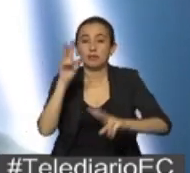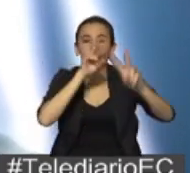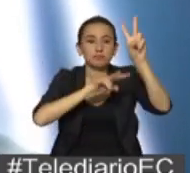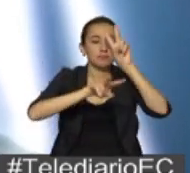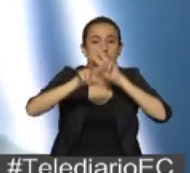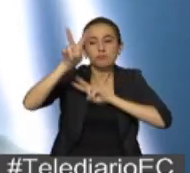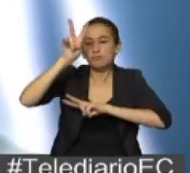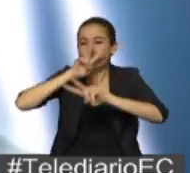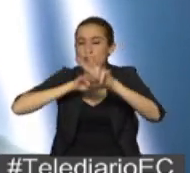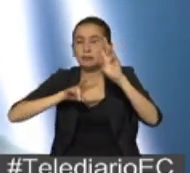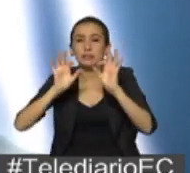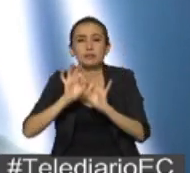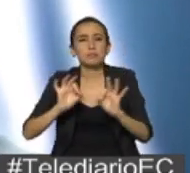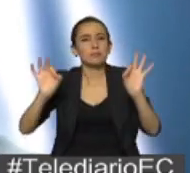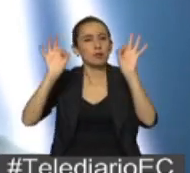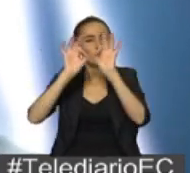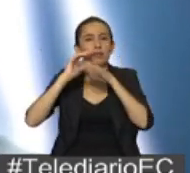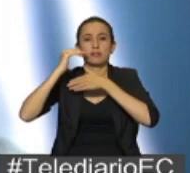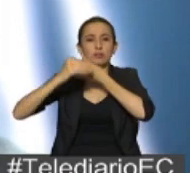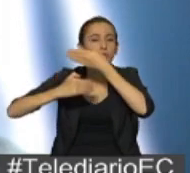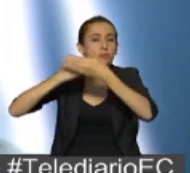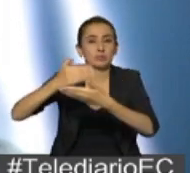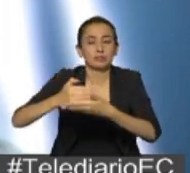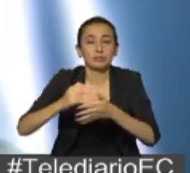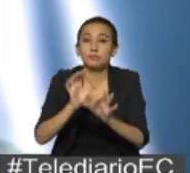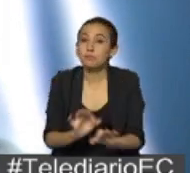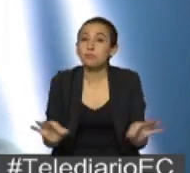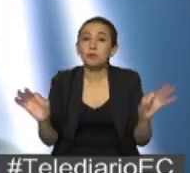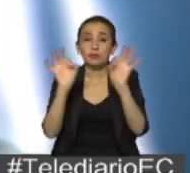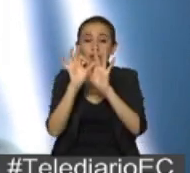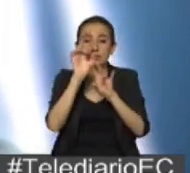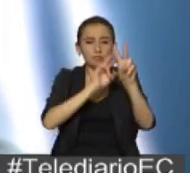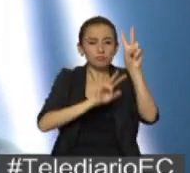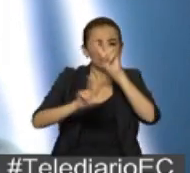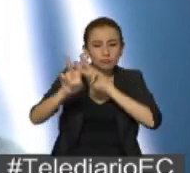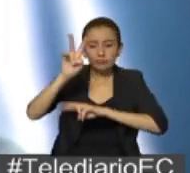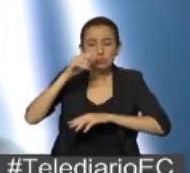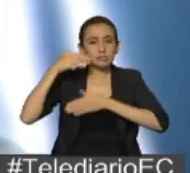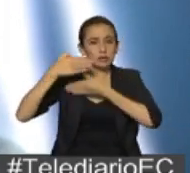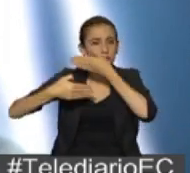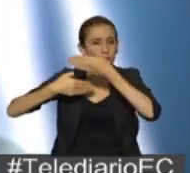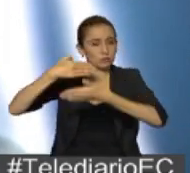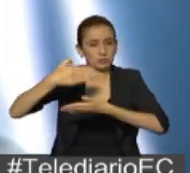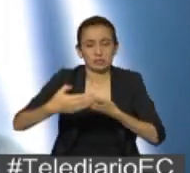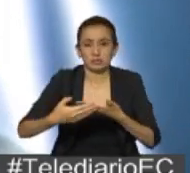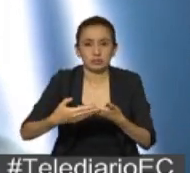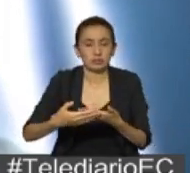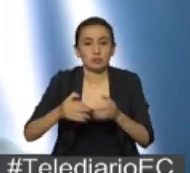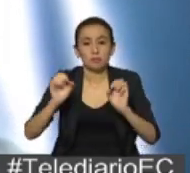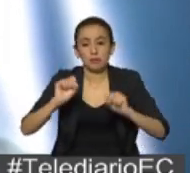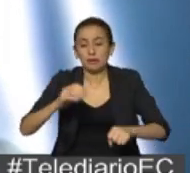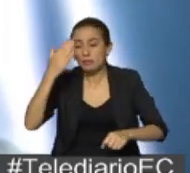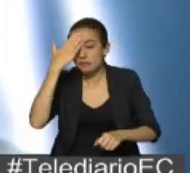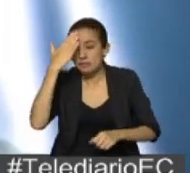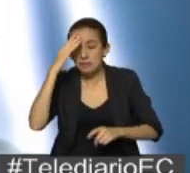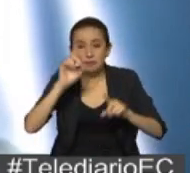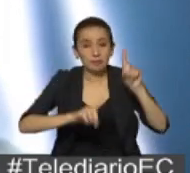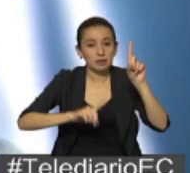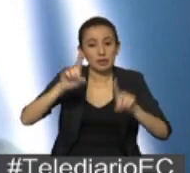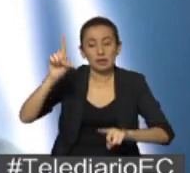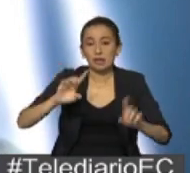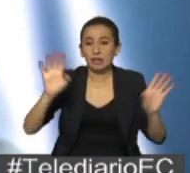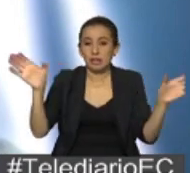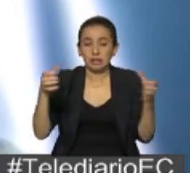los procesos. Eso es importante porque siempre lo estamos haciendo, tenemos esa comunicación bilateral y en varios casos que se ha